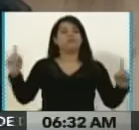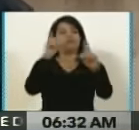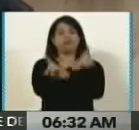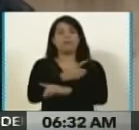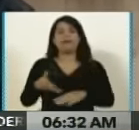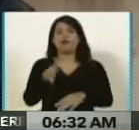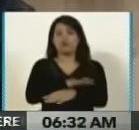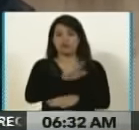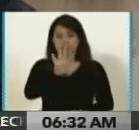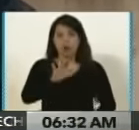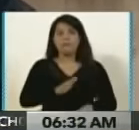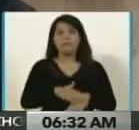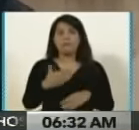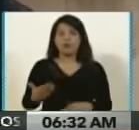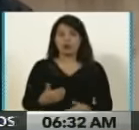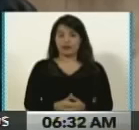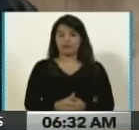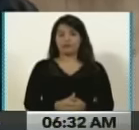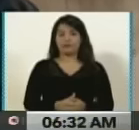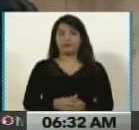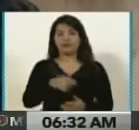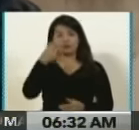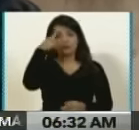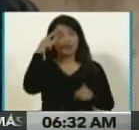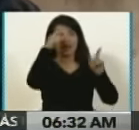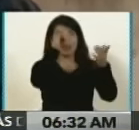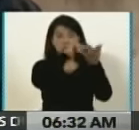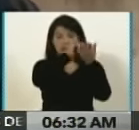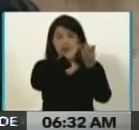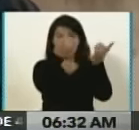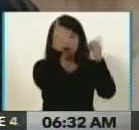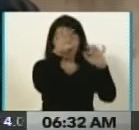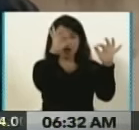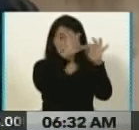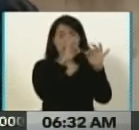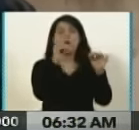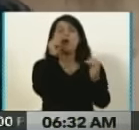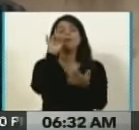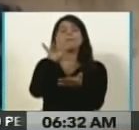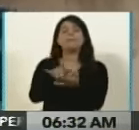porque en el pacto de Nueva York participó Eugenio Mendoza.